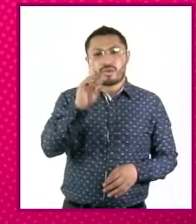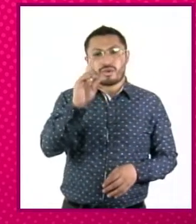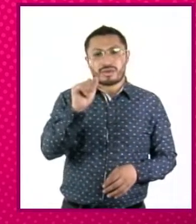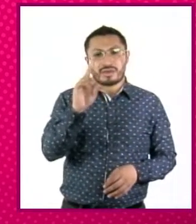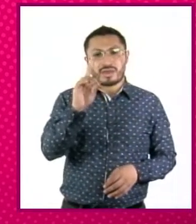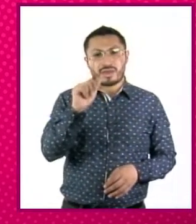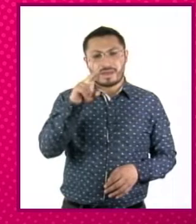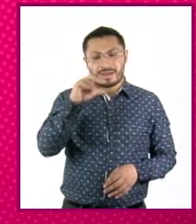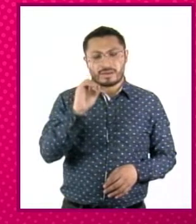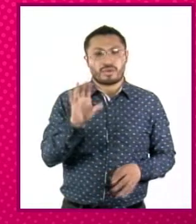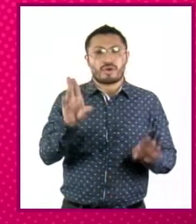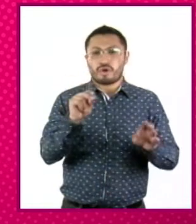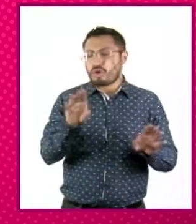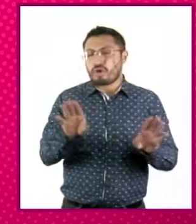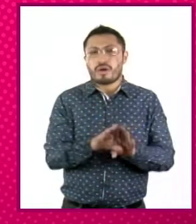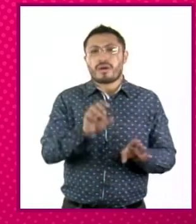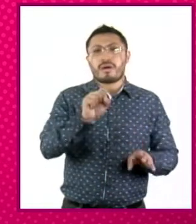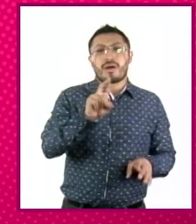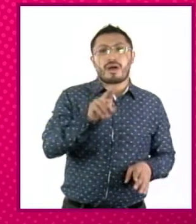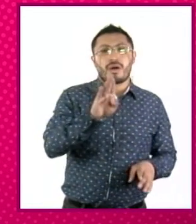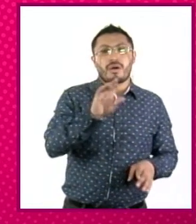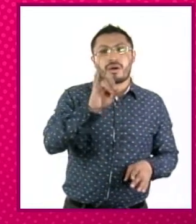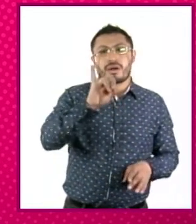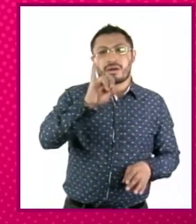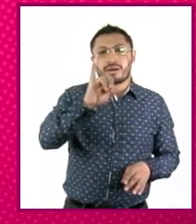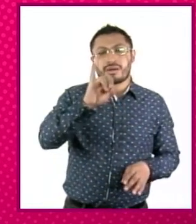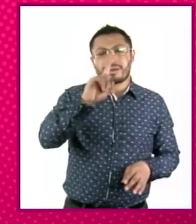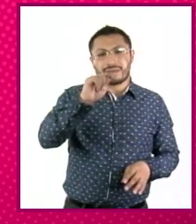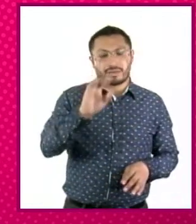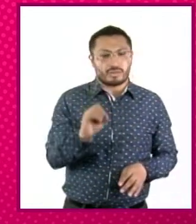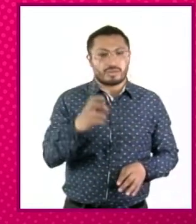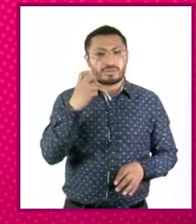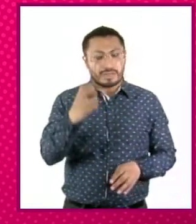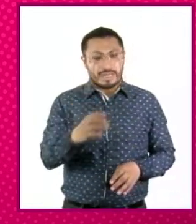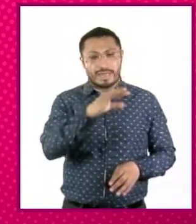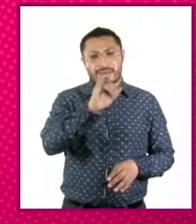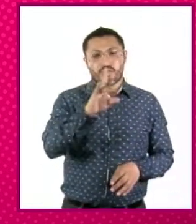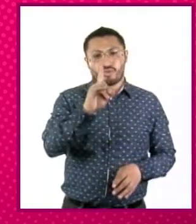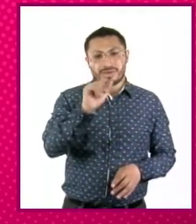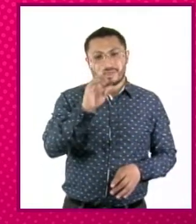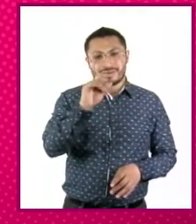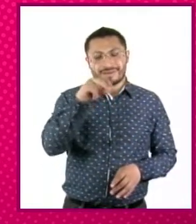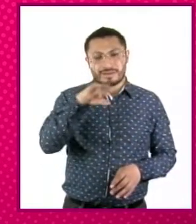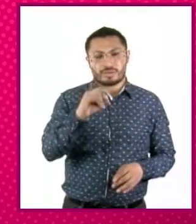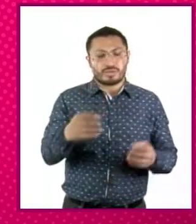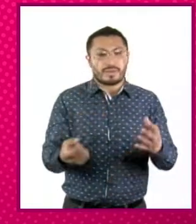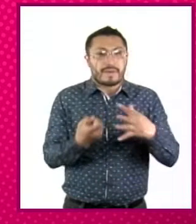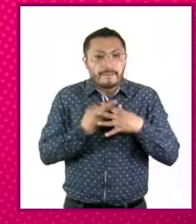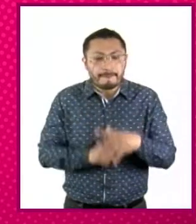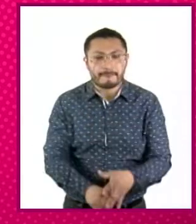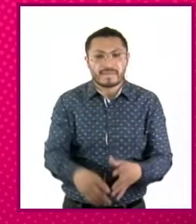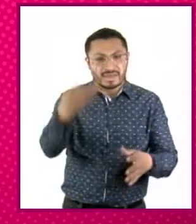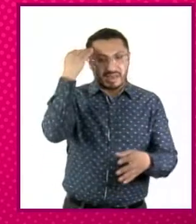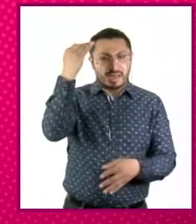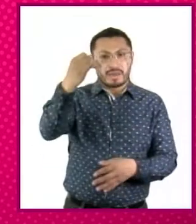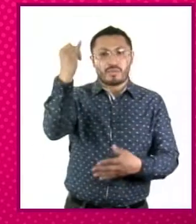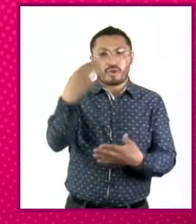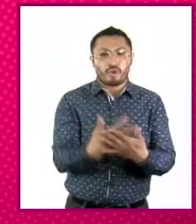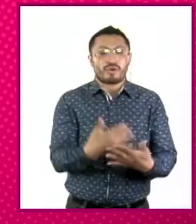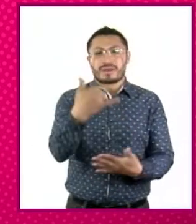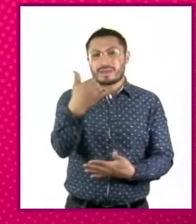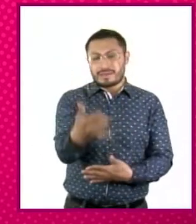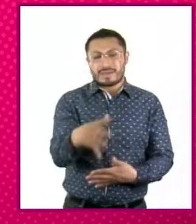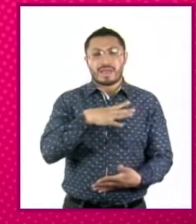no súbdito. El concepto de ciudadano es algo que surge precisamente en la época de la Ilustración y que le